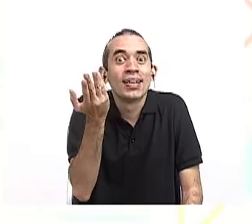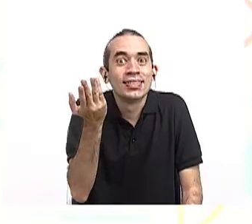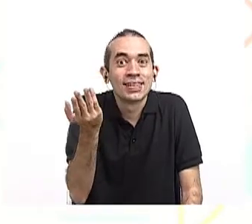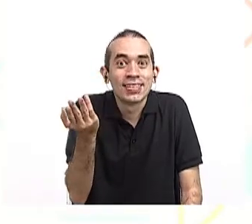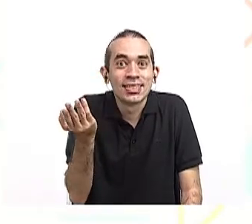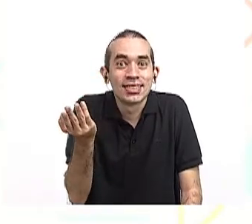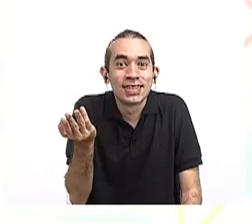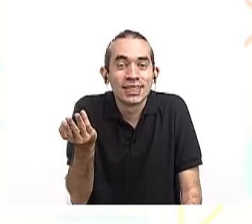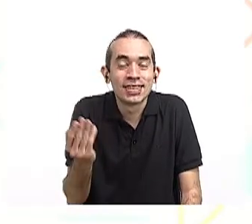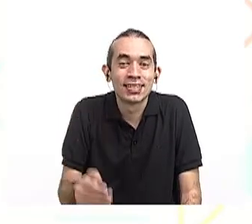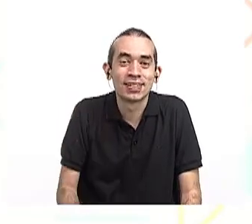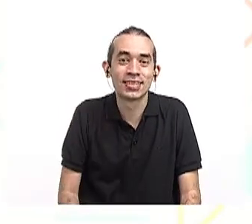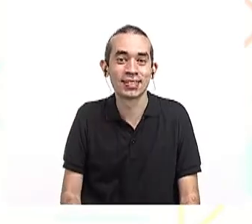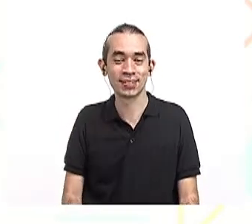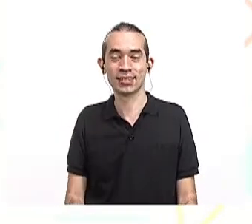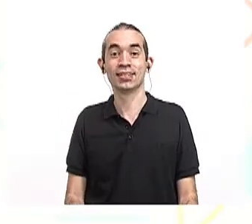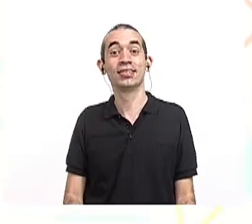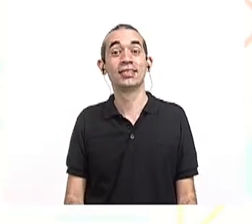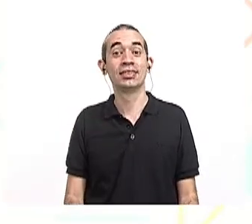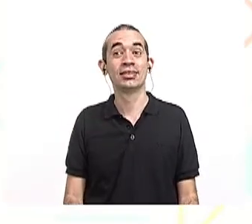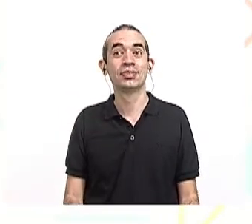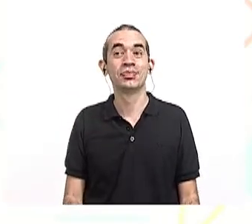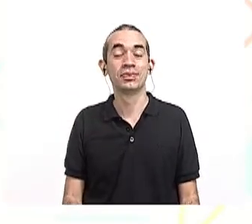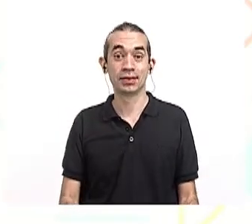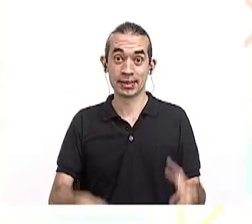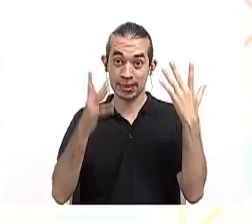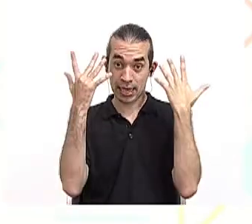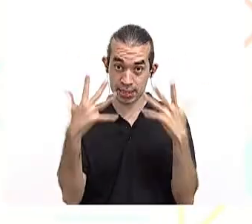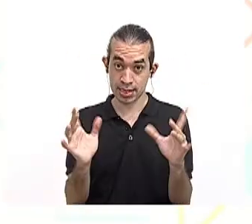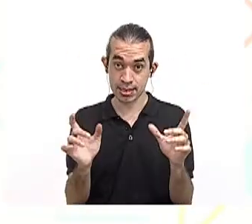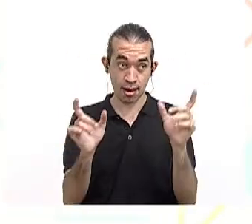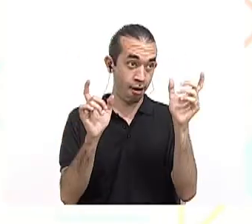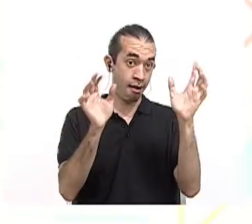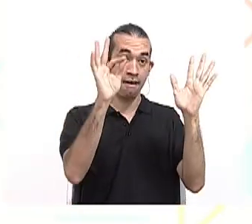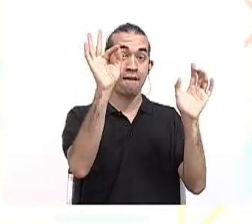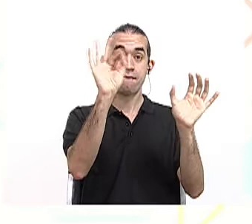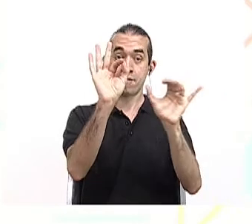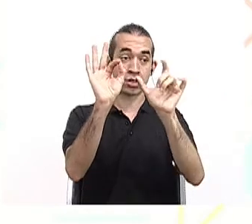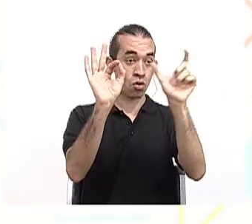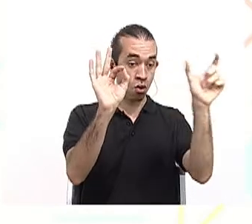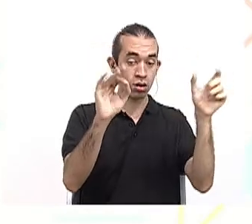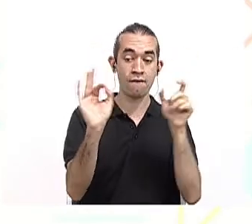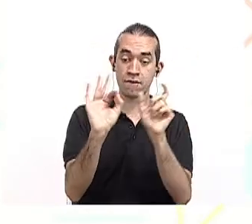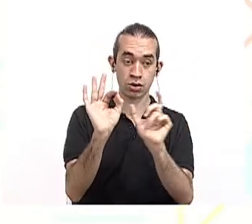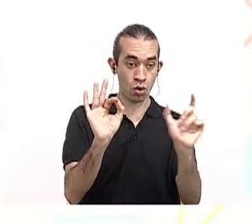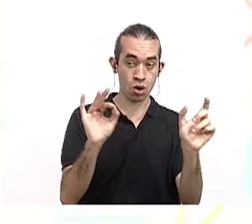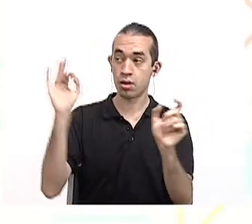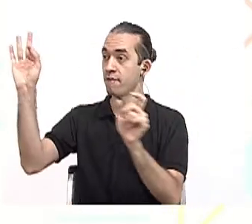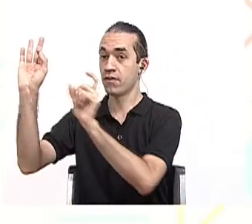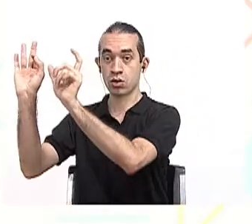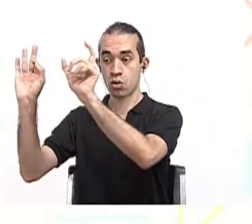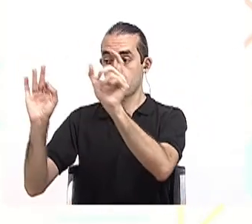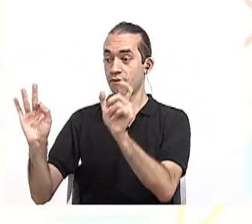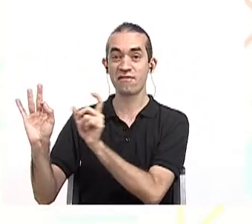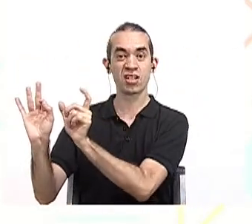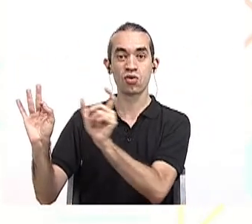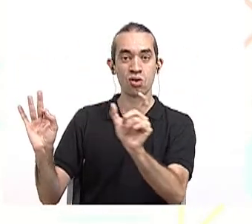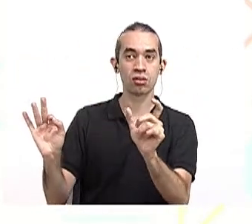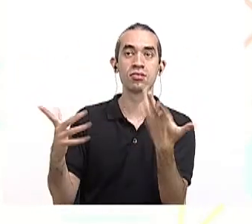fácil! Una vez que ya tenemos todos los términos factorizados, los colocamos como